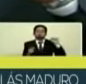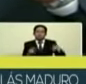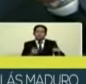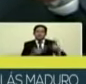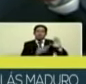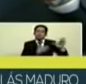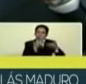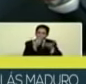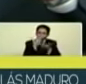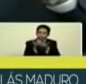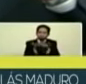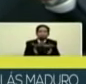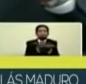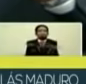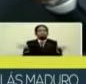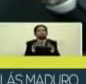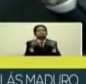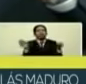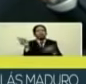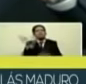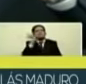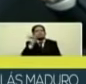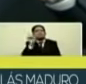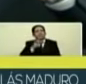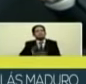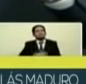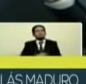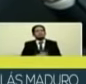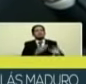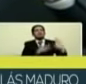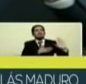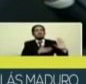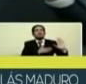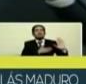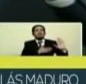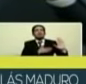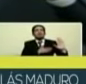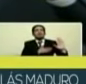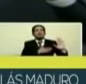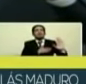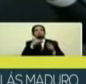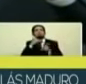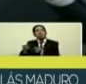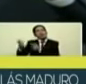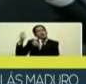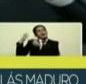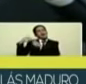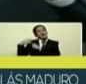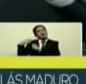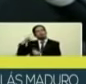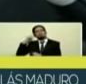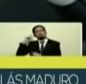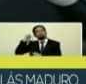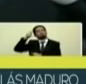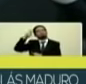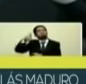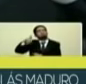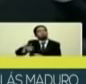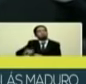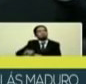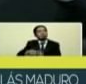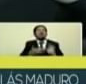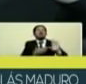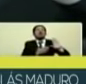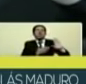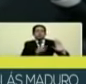Venezuela, juro por el legado de nuestros antepasados y el gran cacique Guaycaipuro, juro